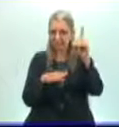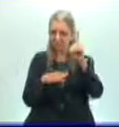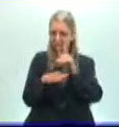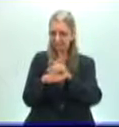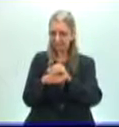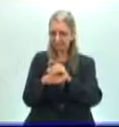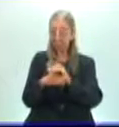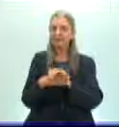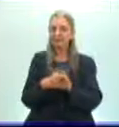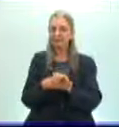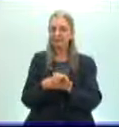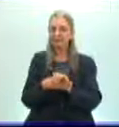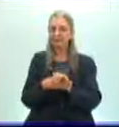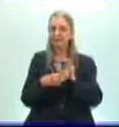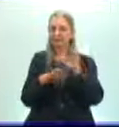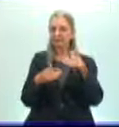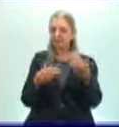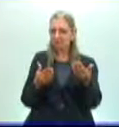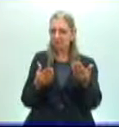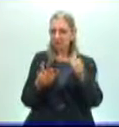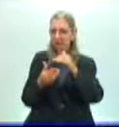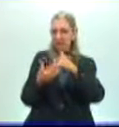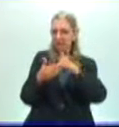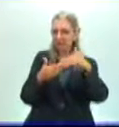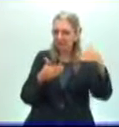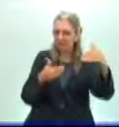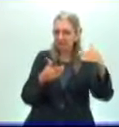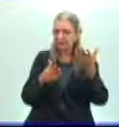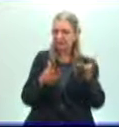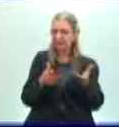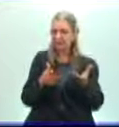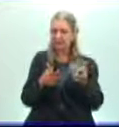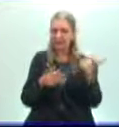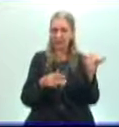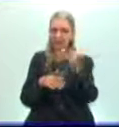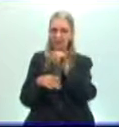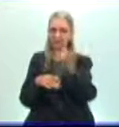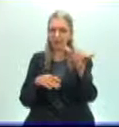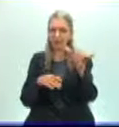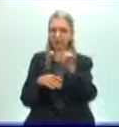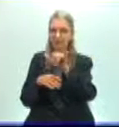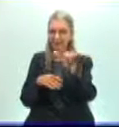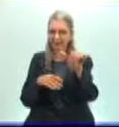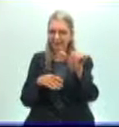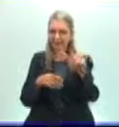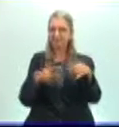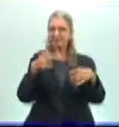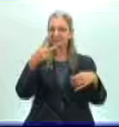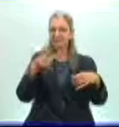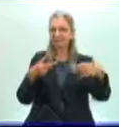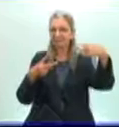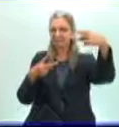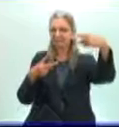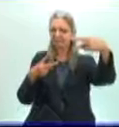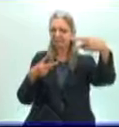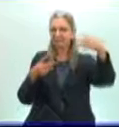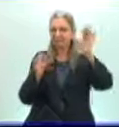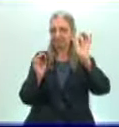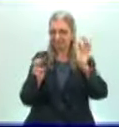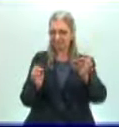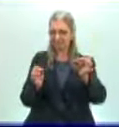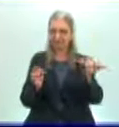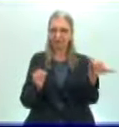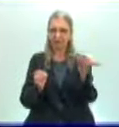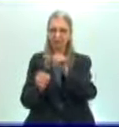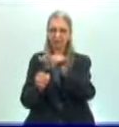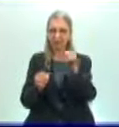ya el triángulo isósceles y cuál es su base, podemos plantear la igualdad de los ángulos que nos proponíamos anteriormente. Y ahí se los voy a mostrar